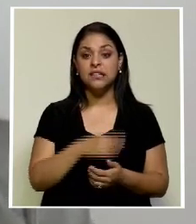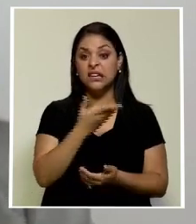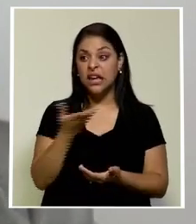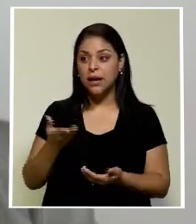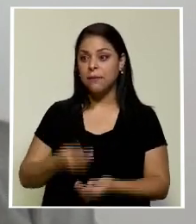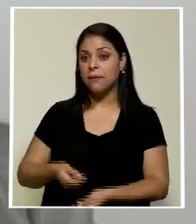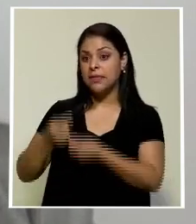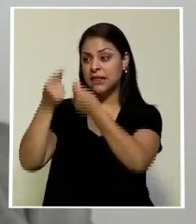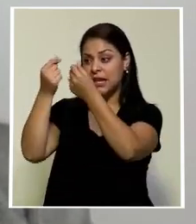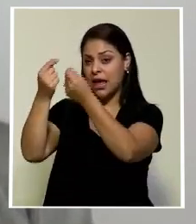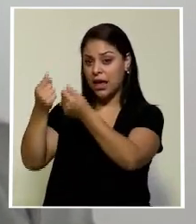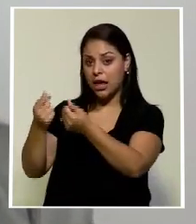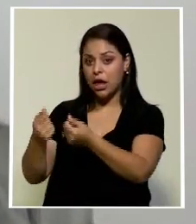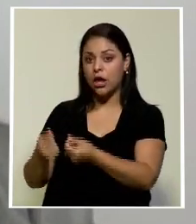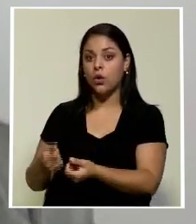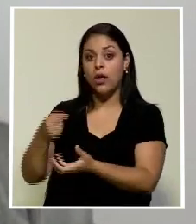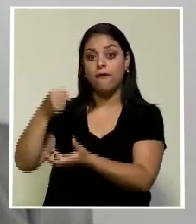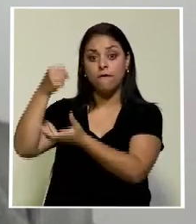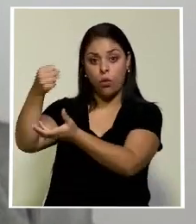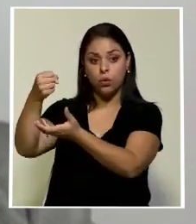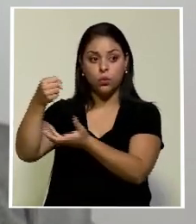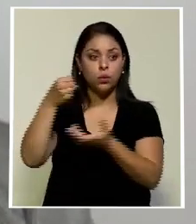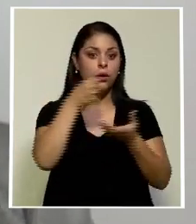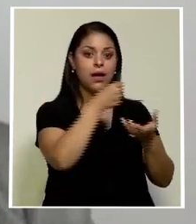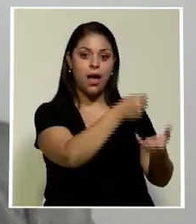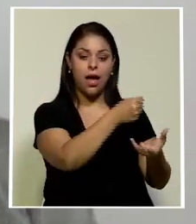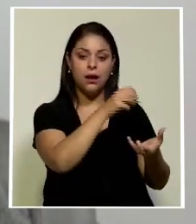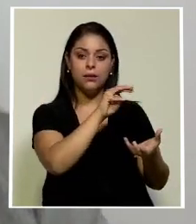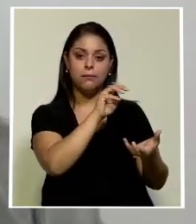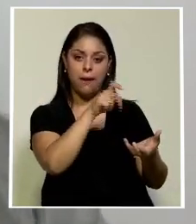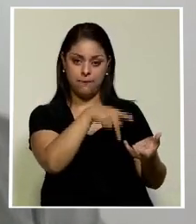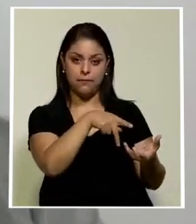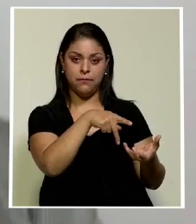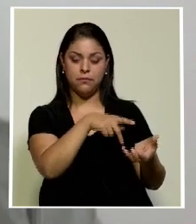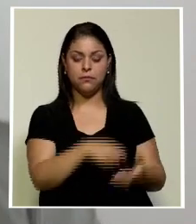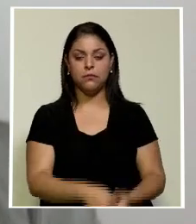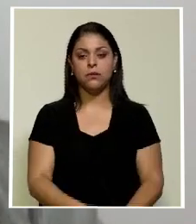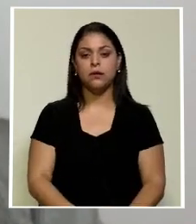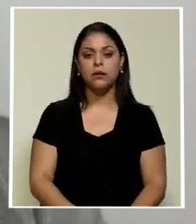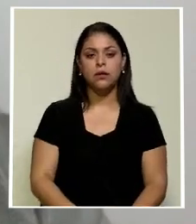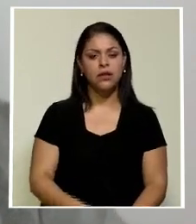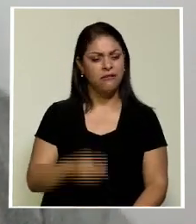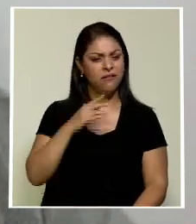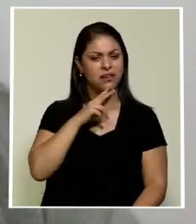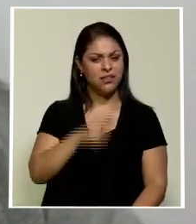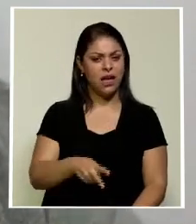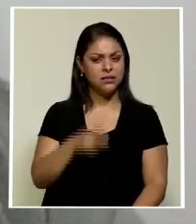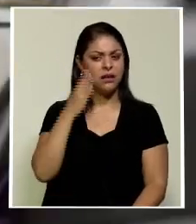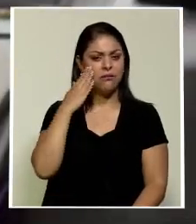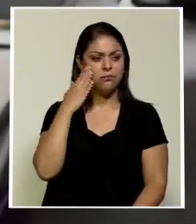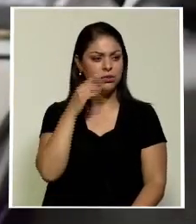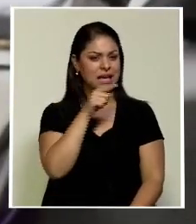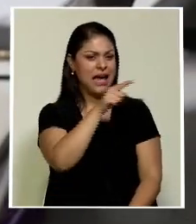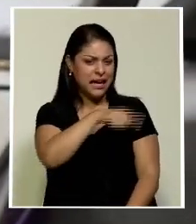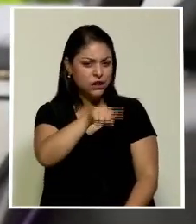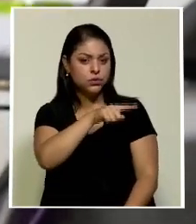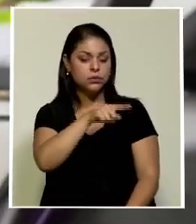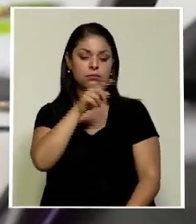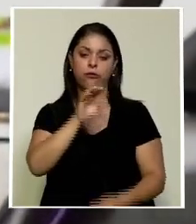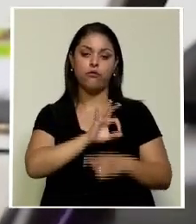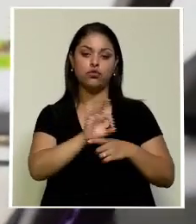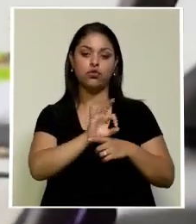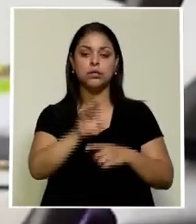recursos del fondo al MEP y al MISIT, que como todos sabemos, estos tienen funciones políticas y